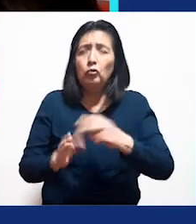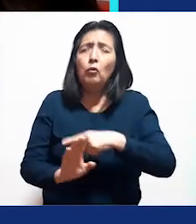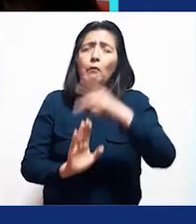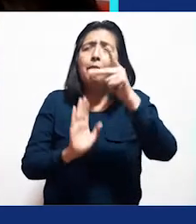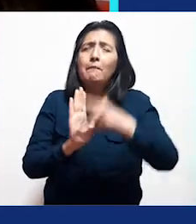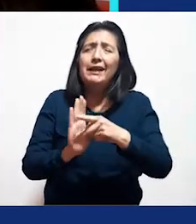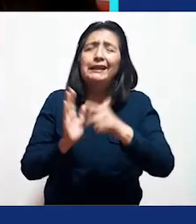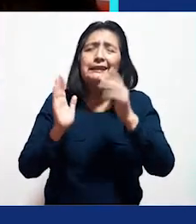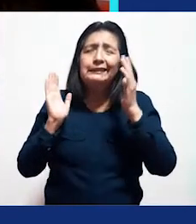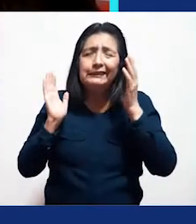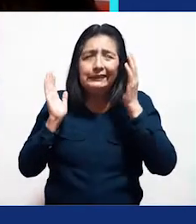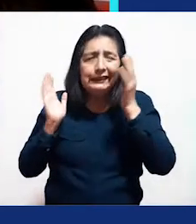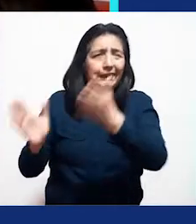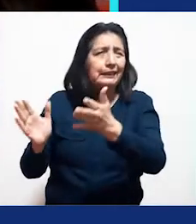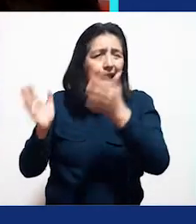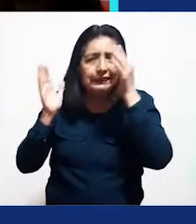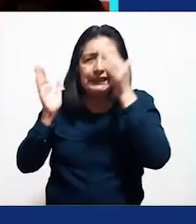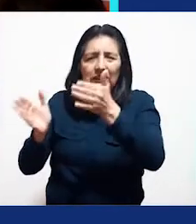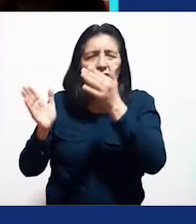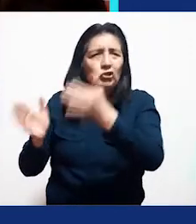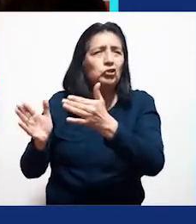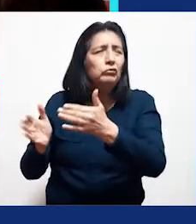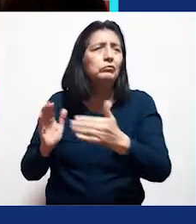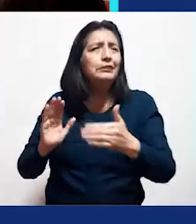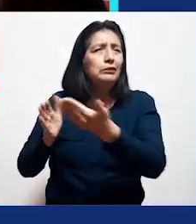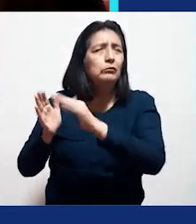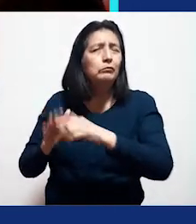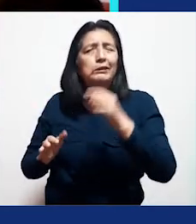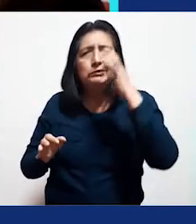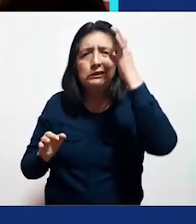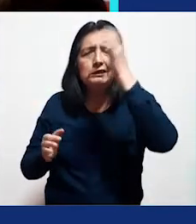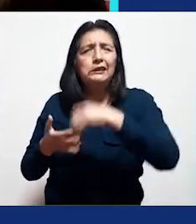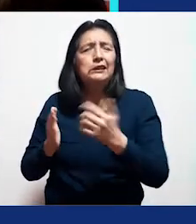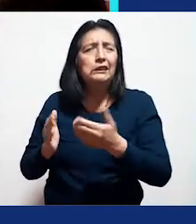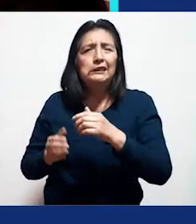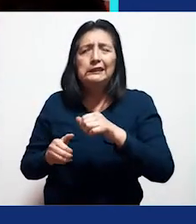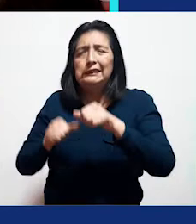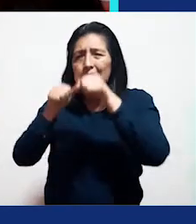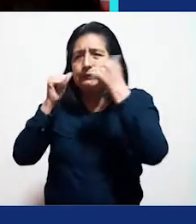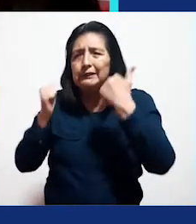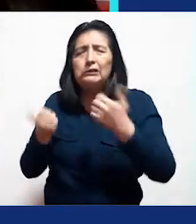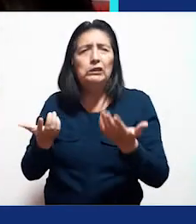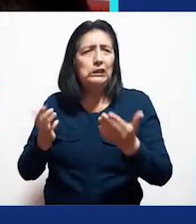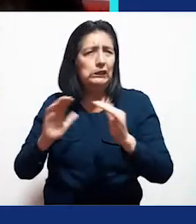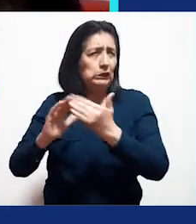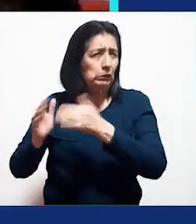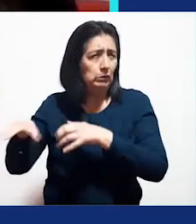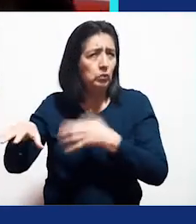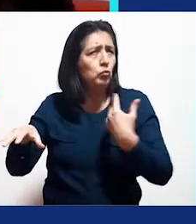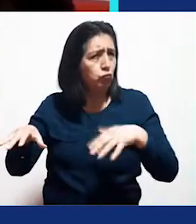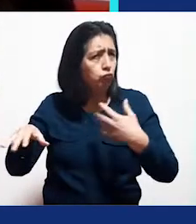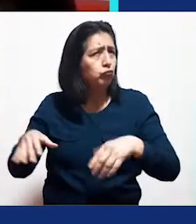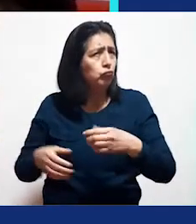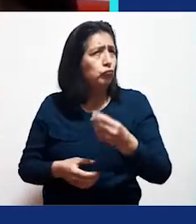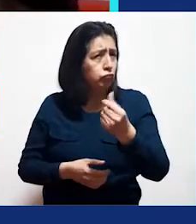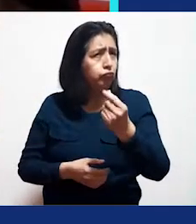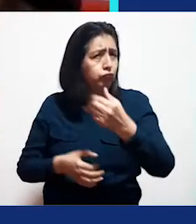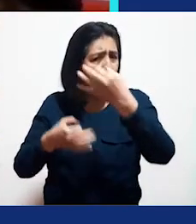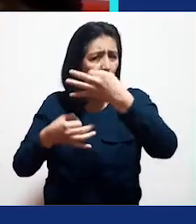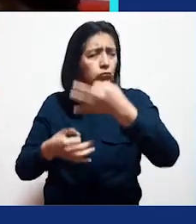de atención integral para los pueblos indígenas de la Amazonía y centros rurales, que tiene un presupuesto importante